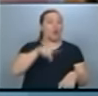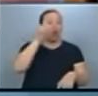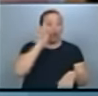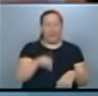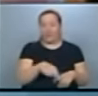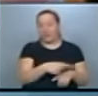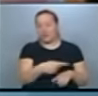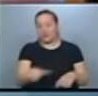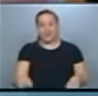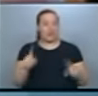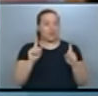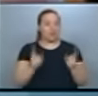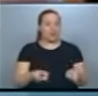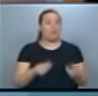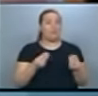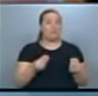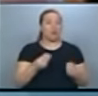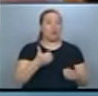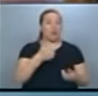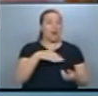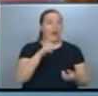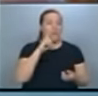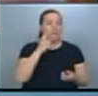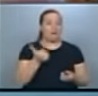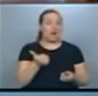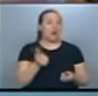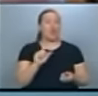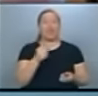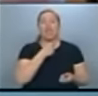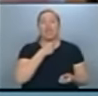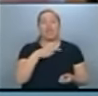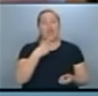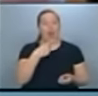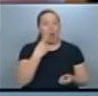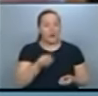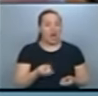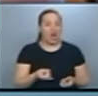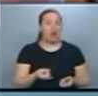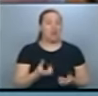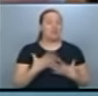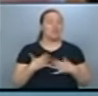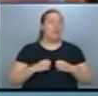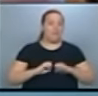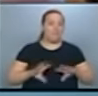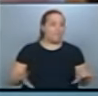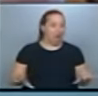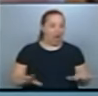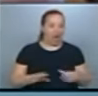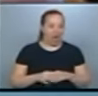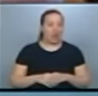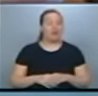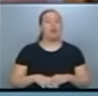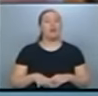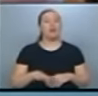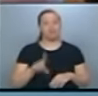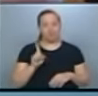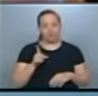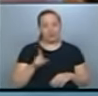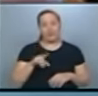días, sobre todo porque además Amalia ha decidido que no quiere hablar, que no está bien. Sobre los próximos días se va a hablar de esto.